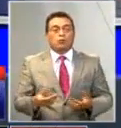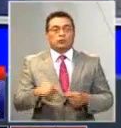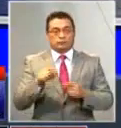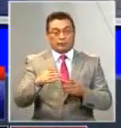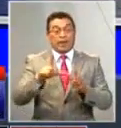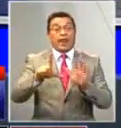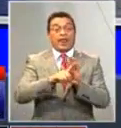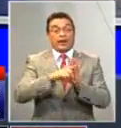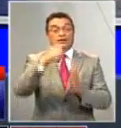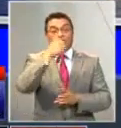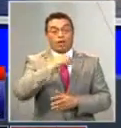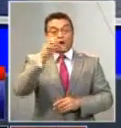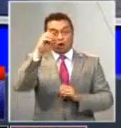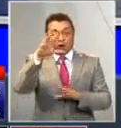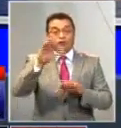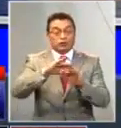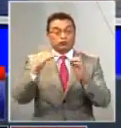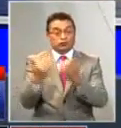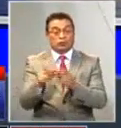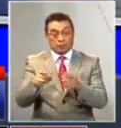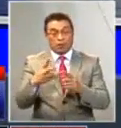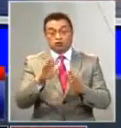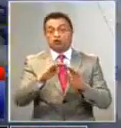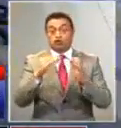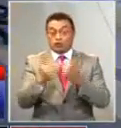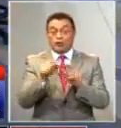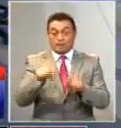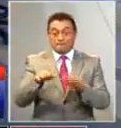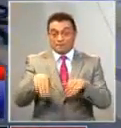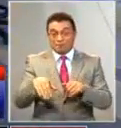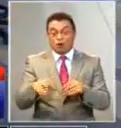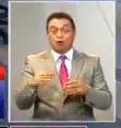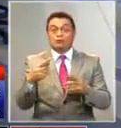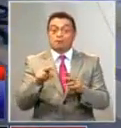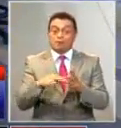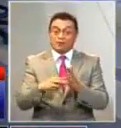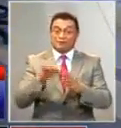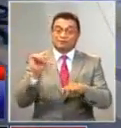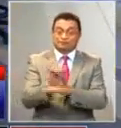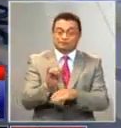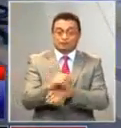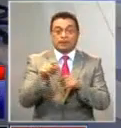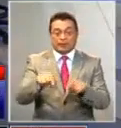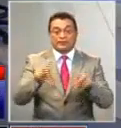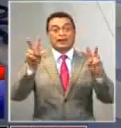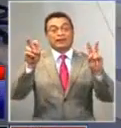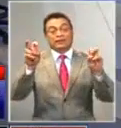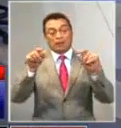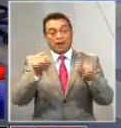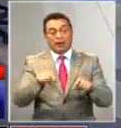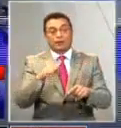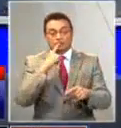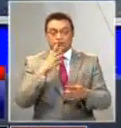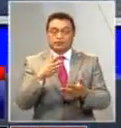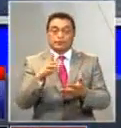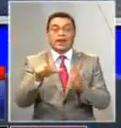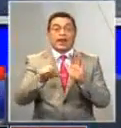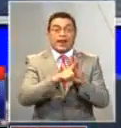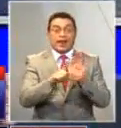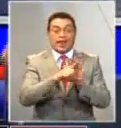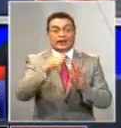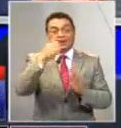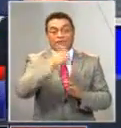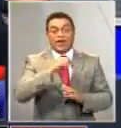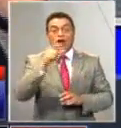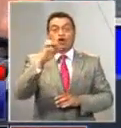cree que dados este mismo caso Milico-Gate, y dado que ese tema de eliminar la ley reservada del cobre se ha venido